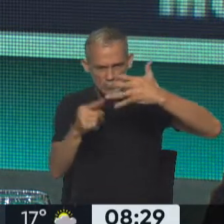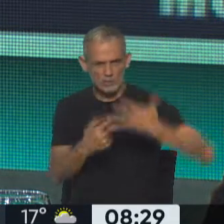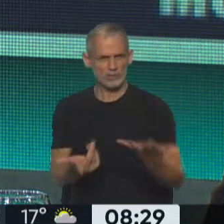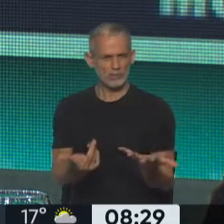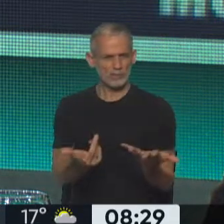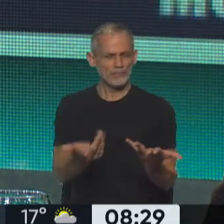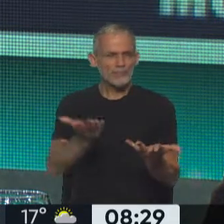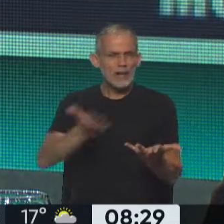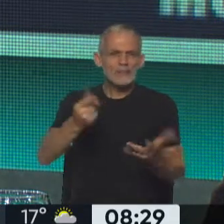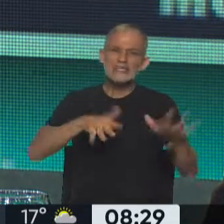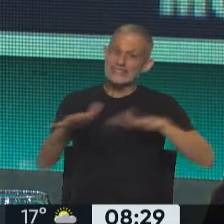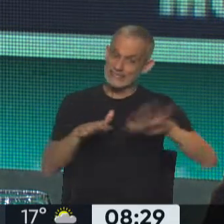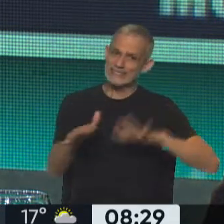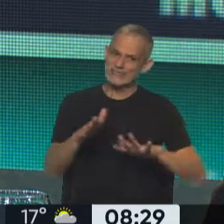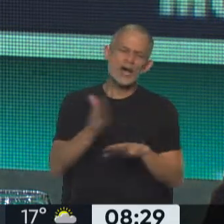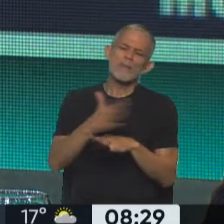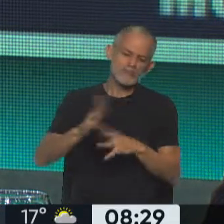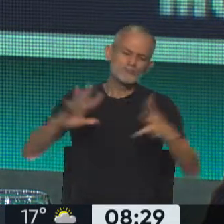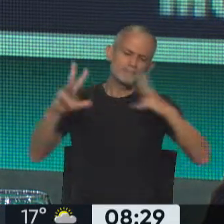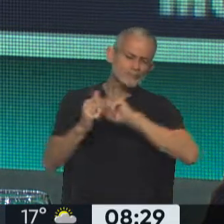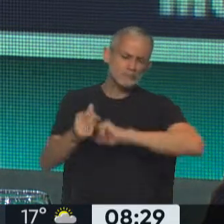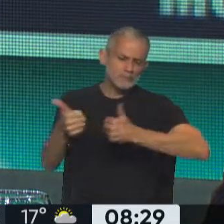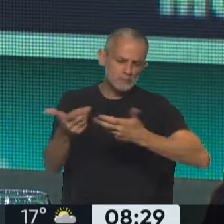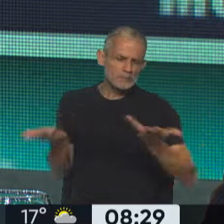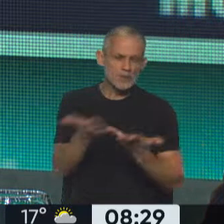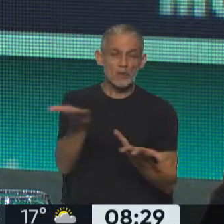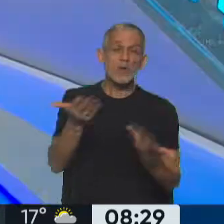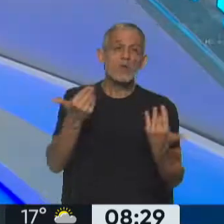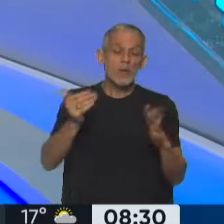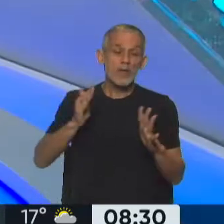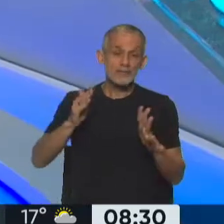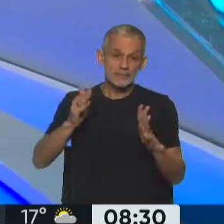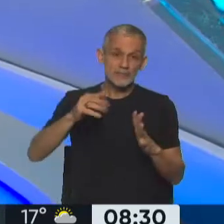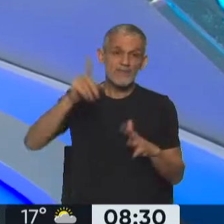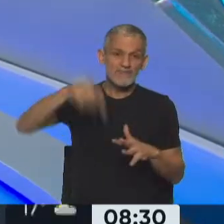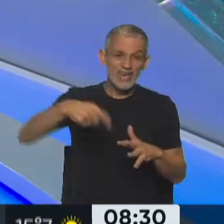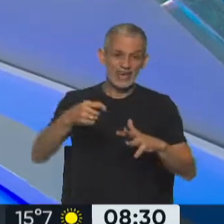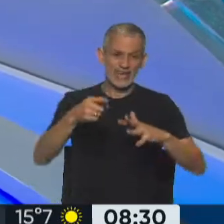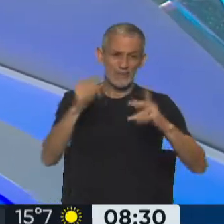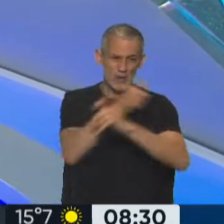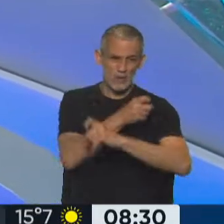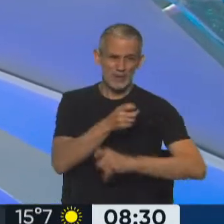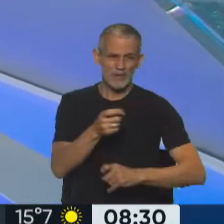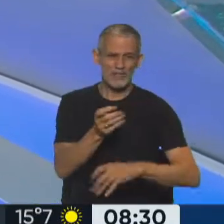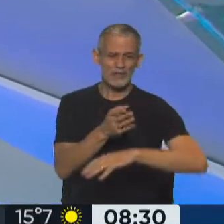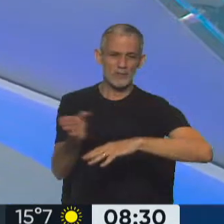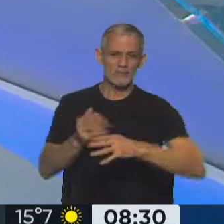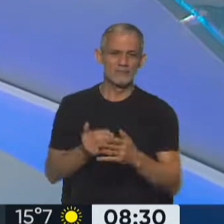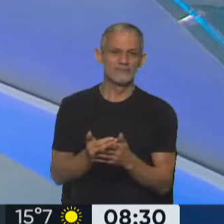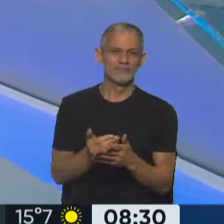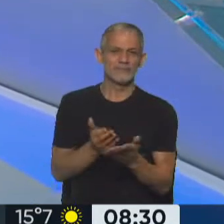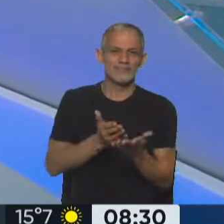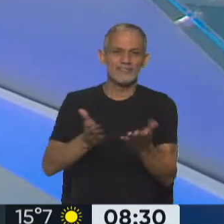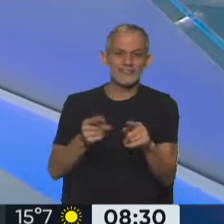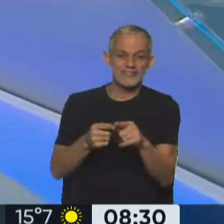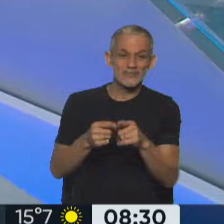en el marco de la situación Más allá de la tragedia que también hace la posibilidad de la tragedia Y ustedes hoy están haciendo eso sentando conciencia sobre ese